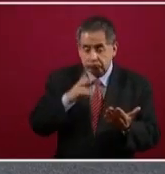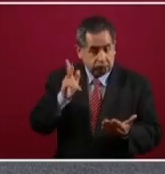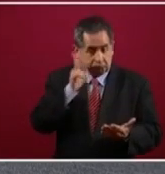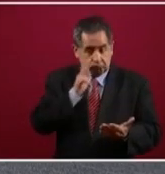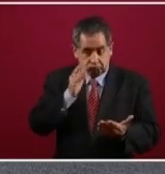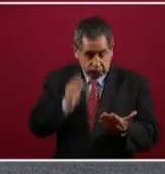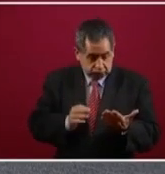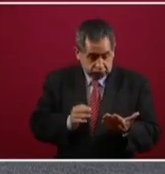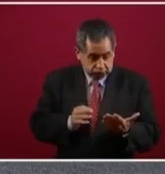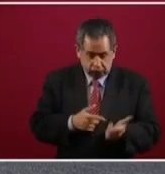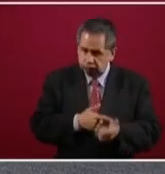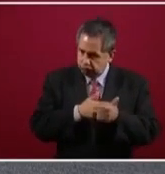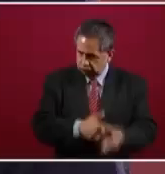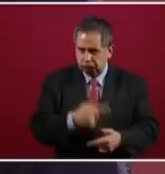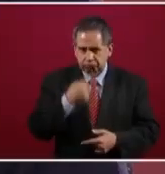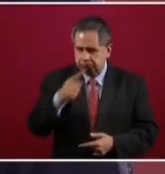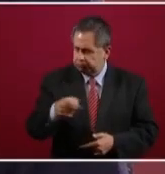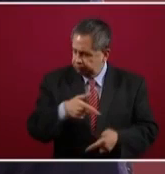proceda.